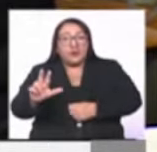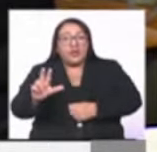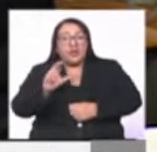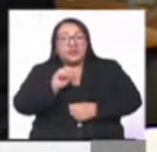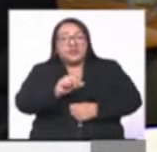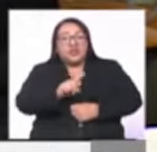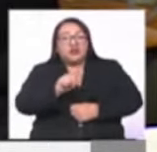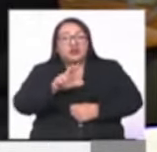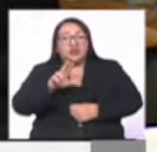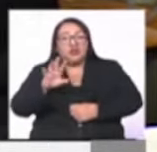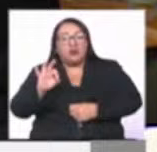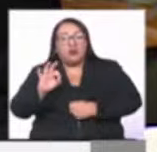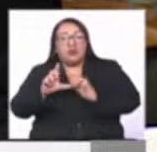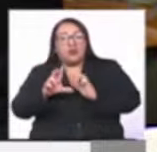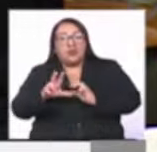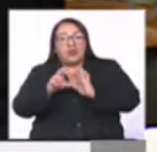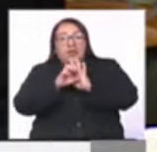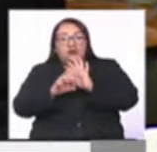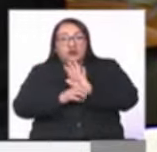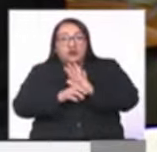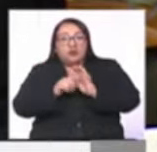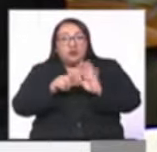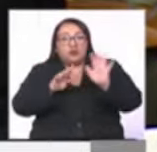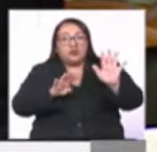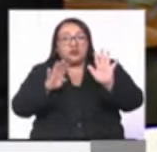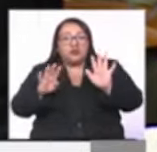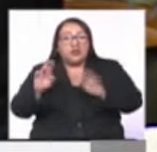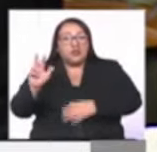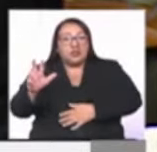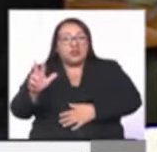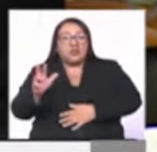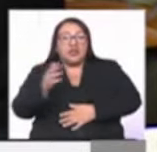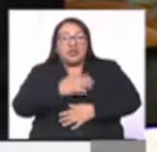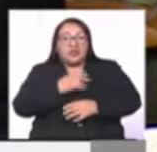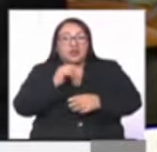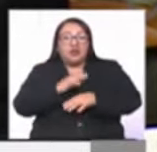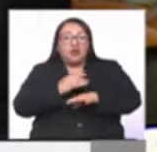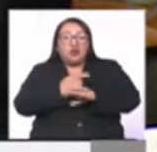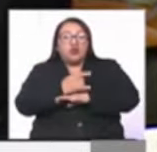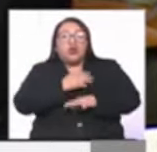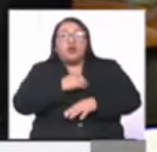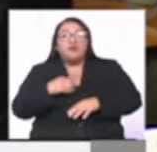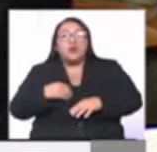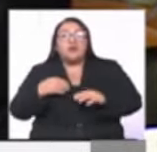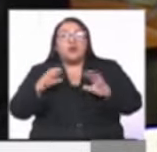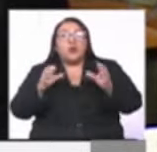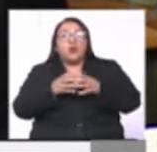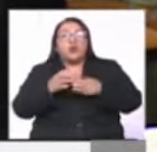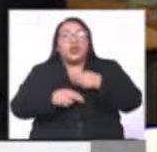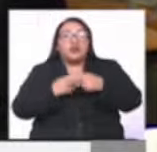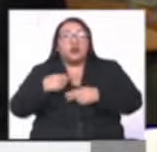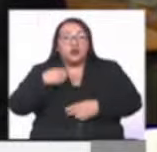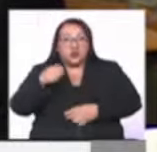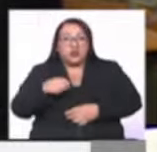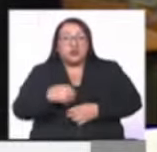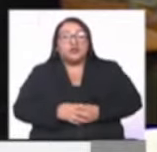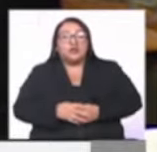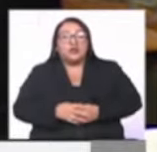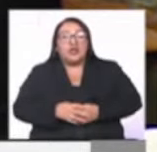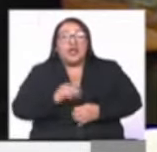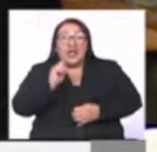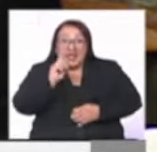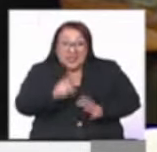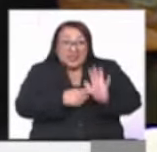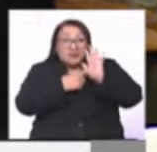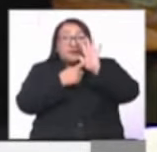139 numeral 3 de la Constitución de 1993 seguido contra los miembros titulares de la junta Nacional de Justicia se se